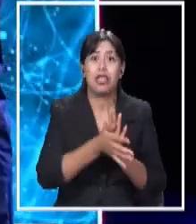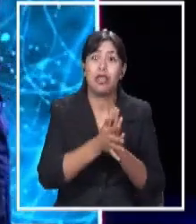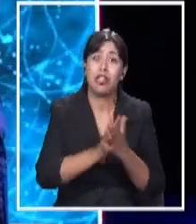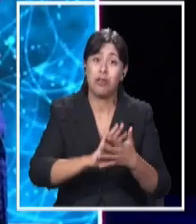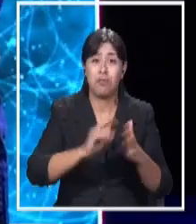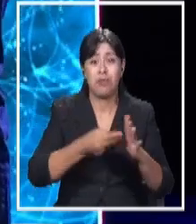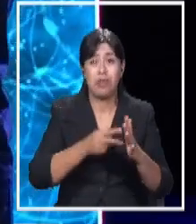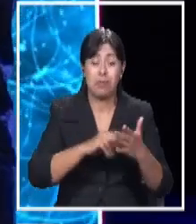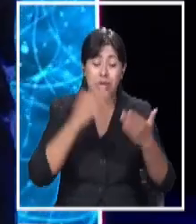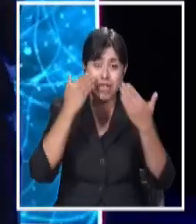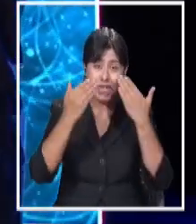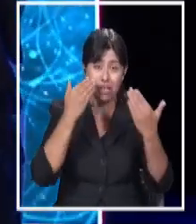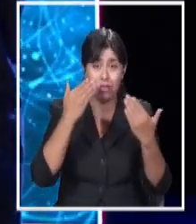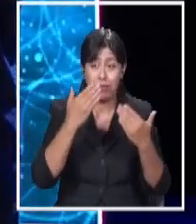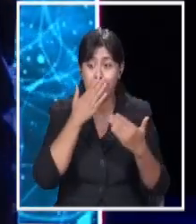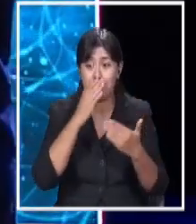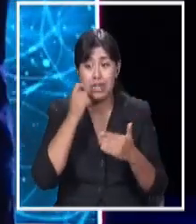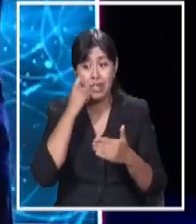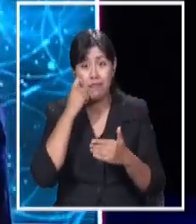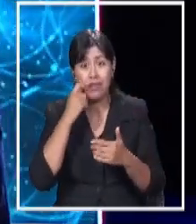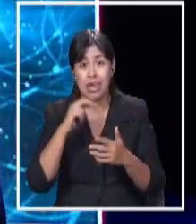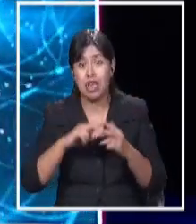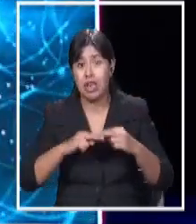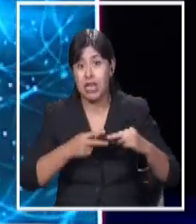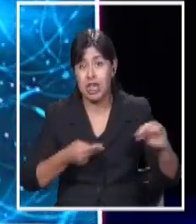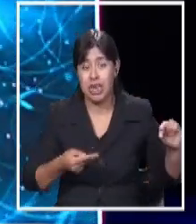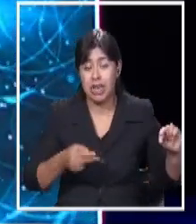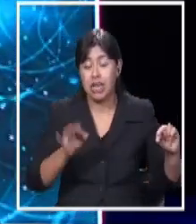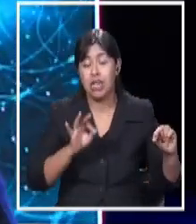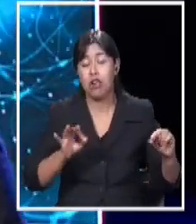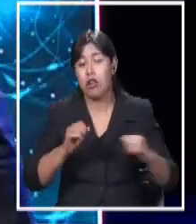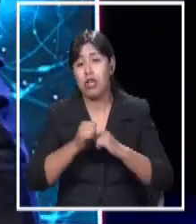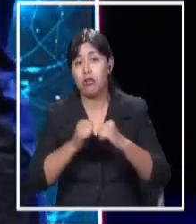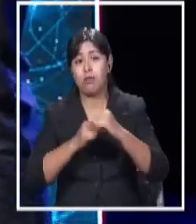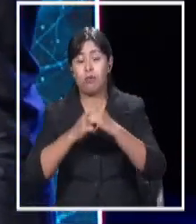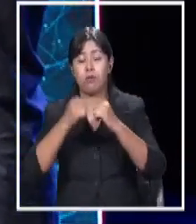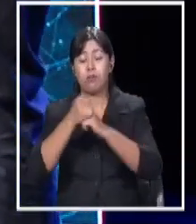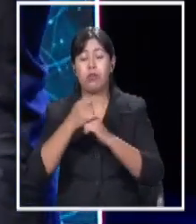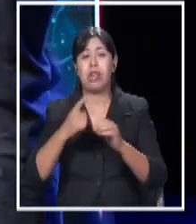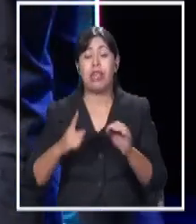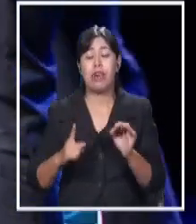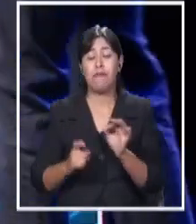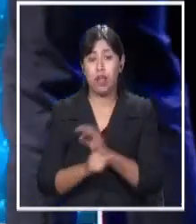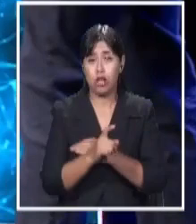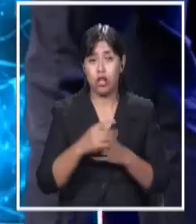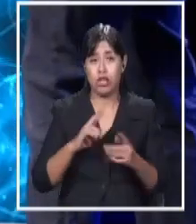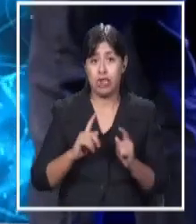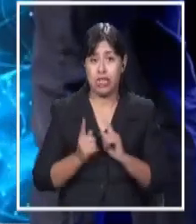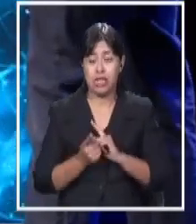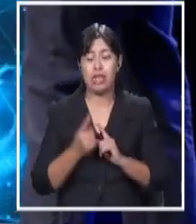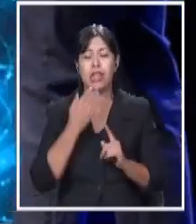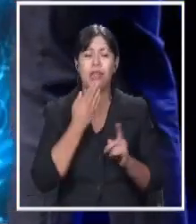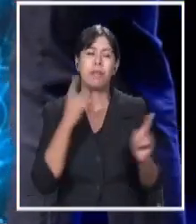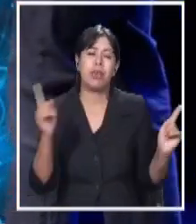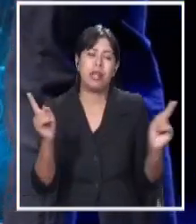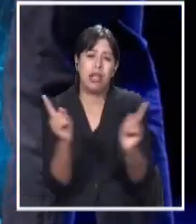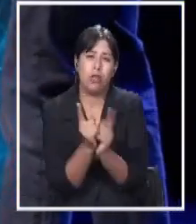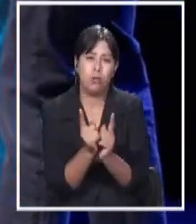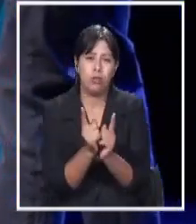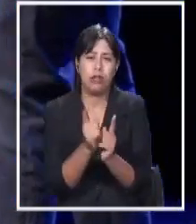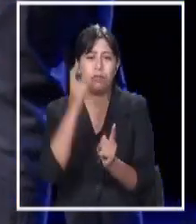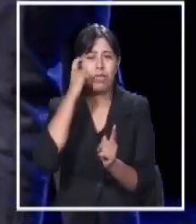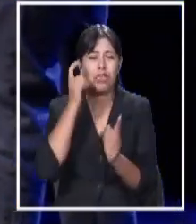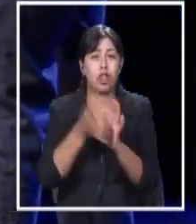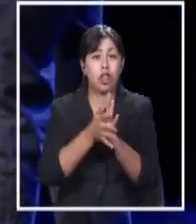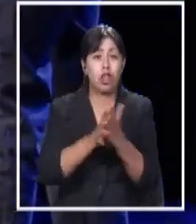de salud mental se resuelve en una disposición genética o en estructuras biológicas alteradas, también es reduccionista pensar que